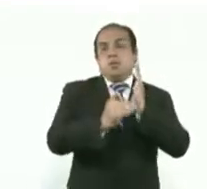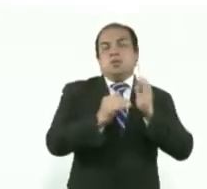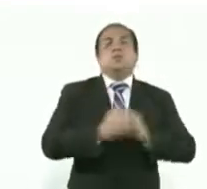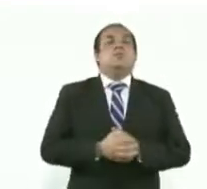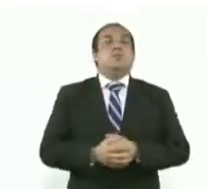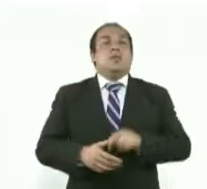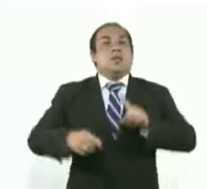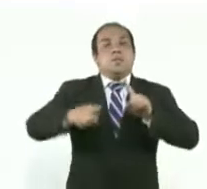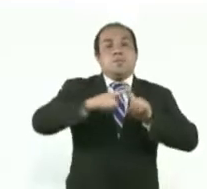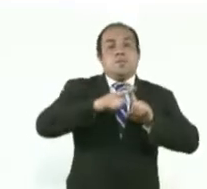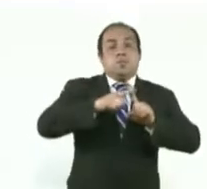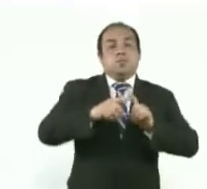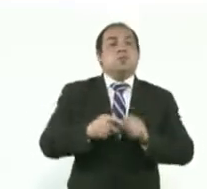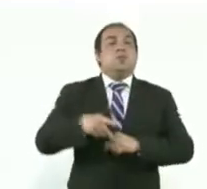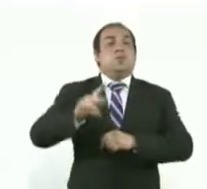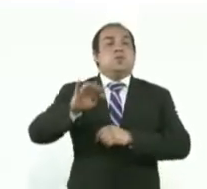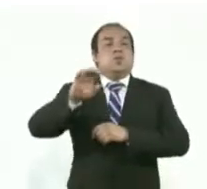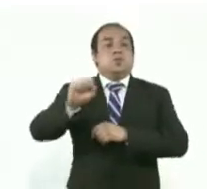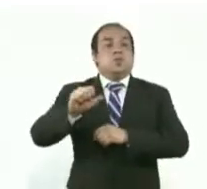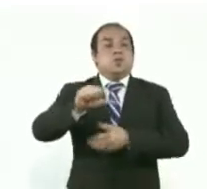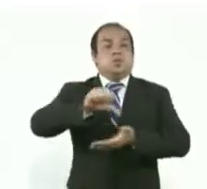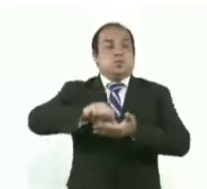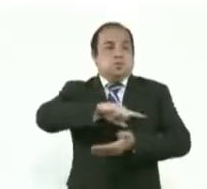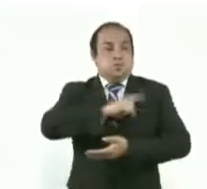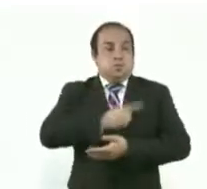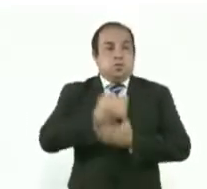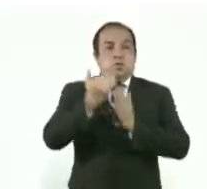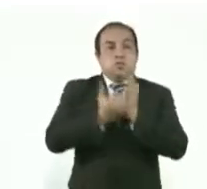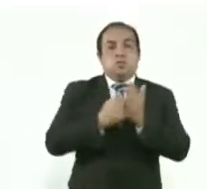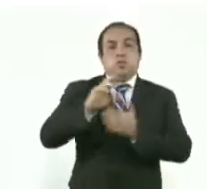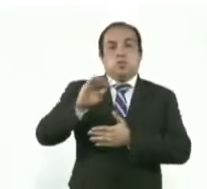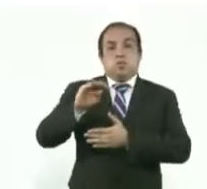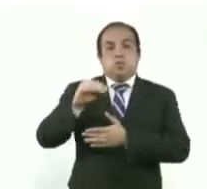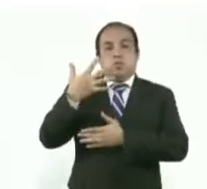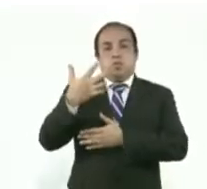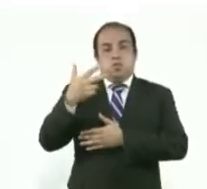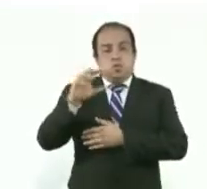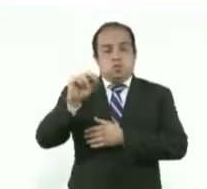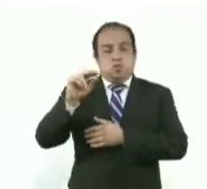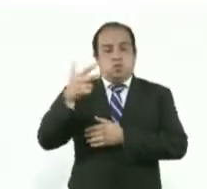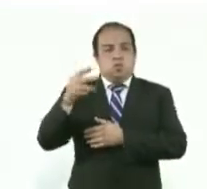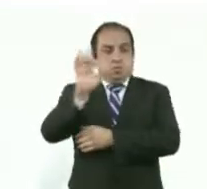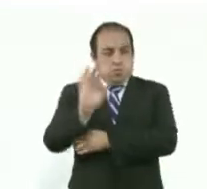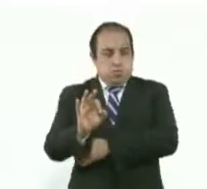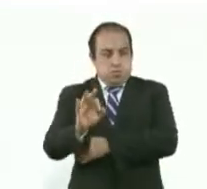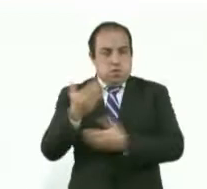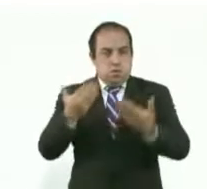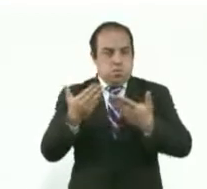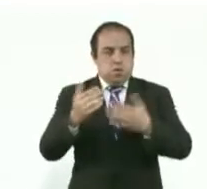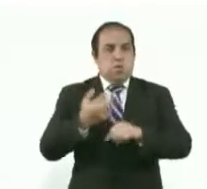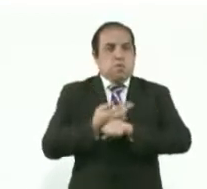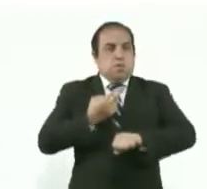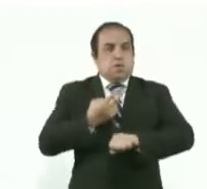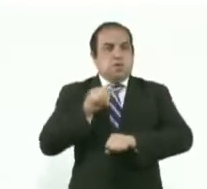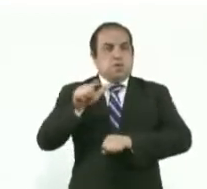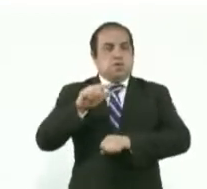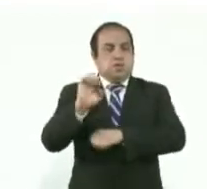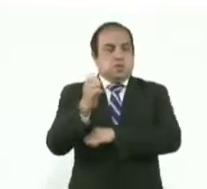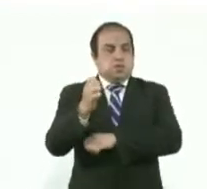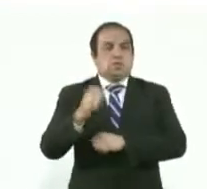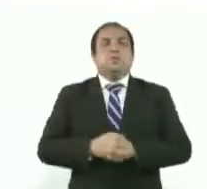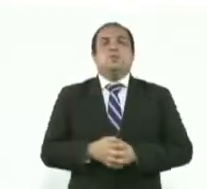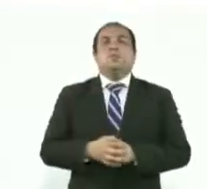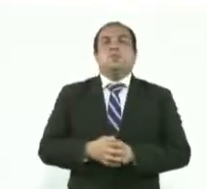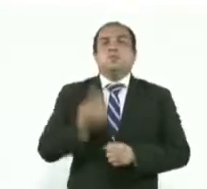casos positivos en kioscos y centros de salud, una reducción del 98% con respecto al máximo de la pandemia que ubicamos el 17 de enero del presente